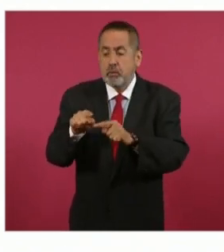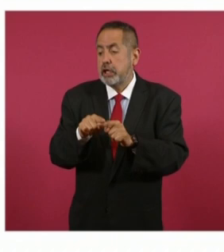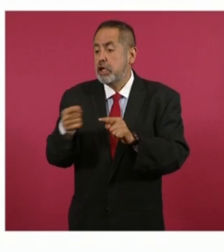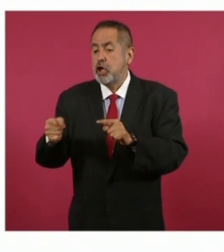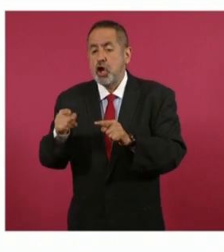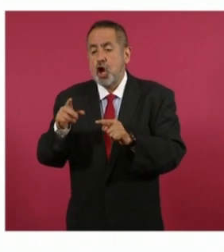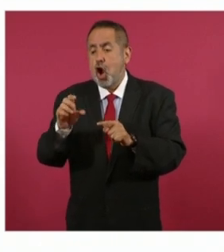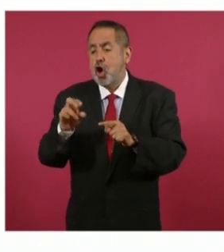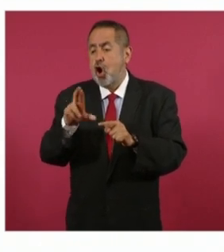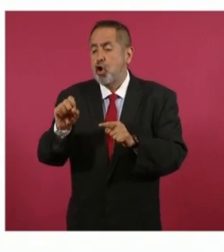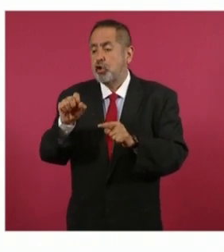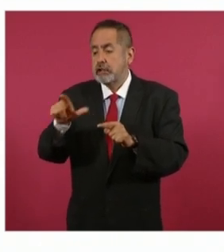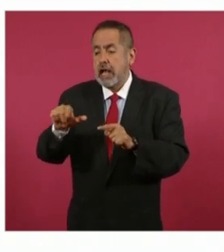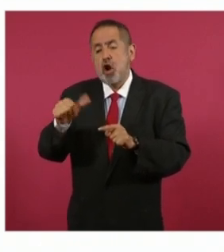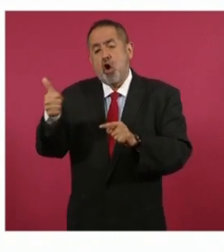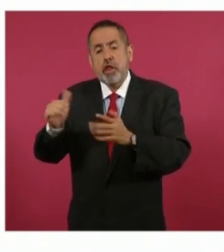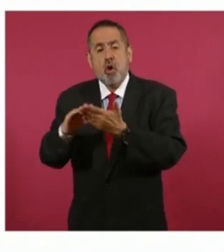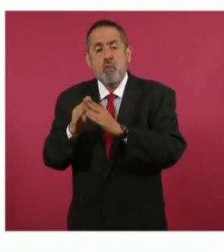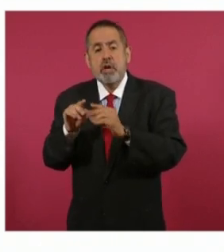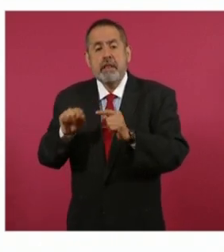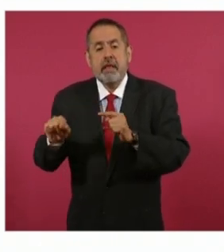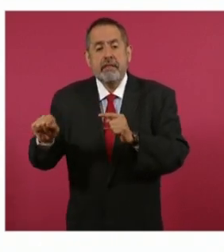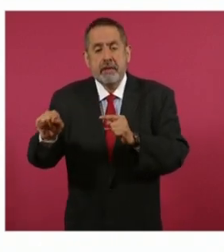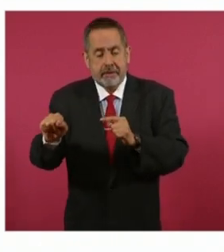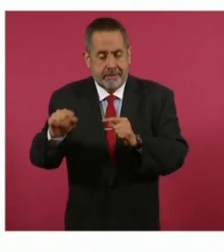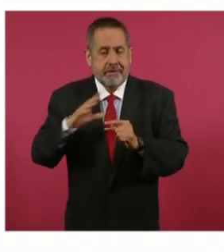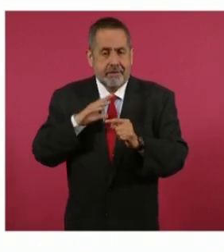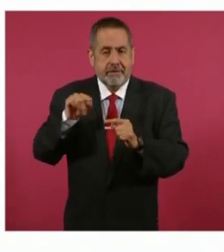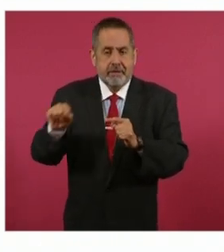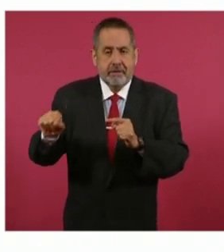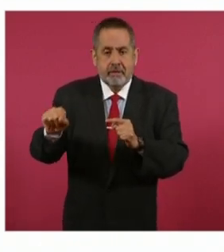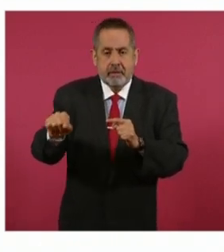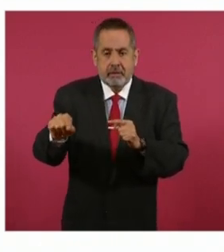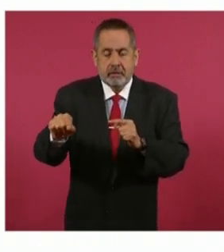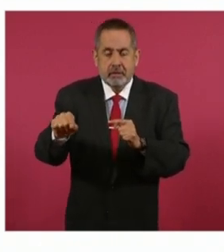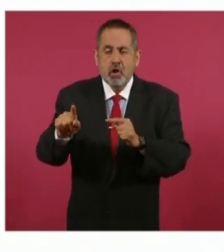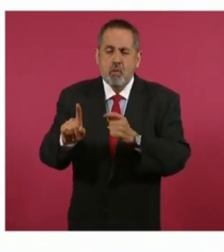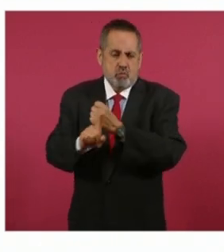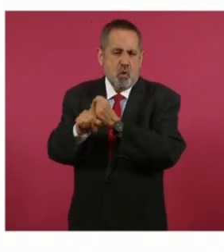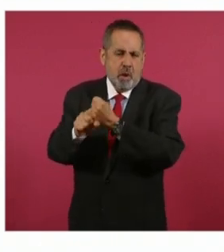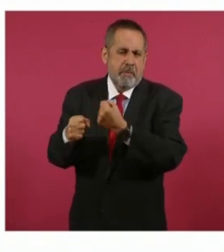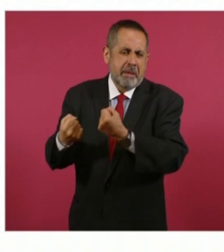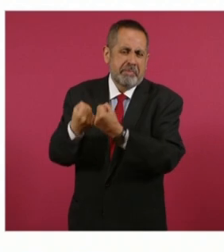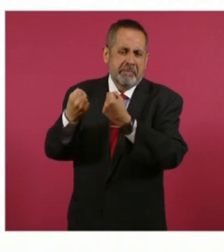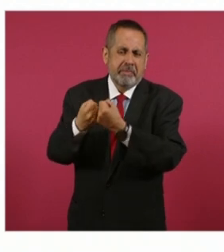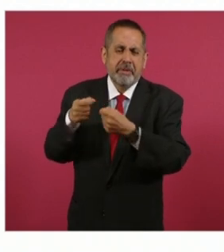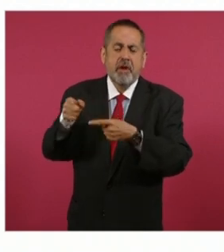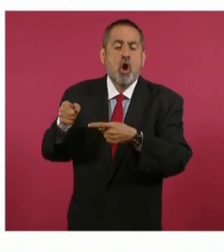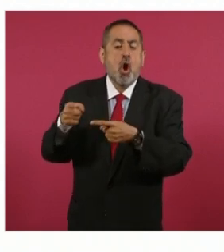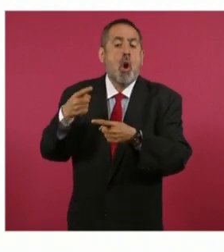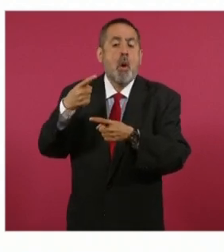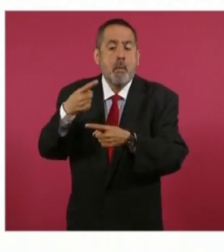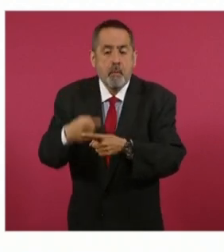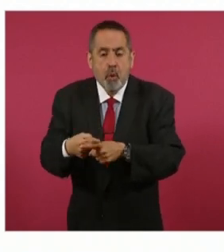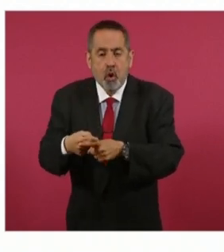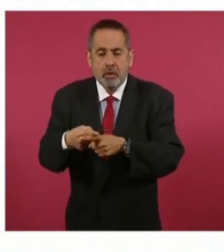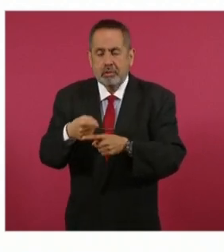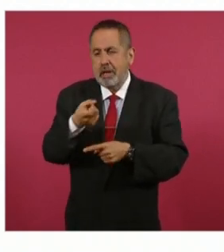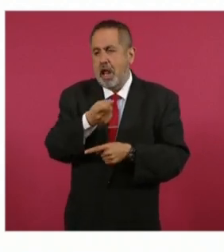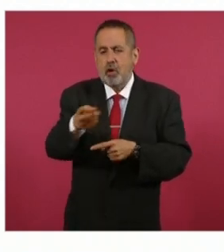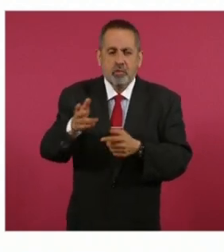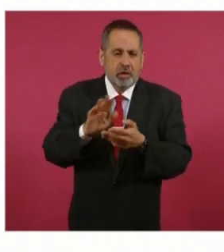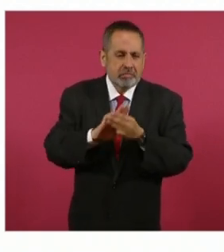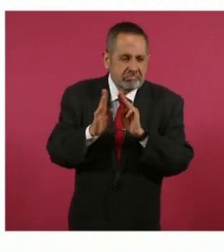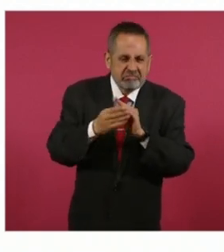Corozal y en otras comunidades ha habido conflictos porque unas bandas